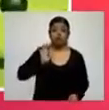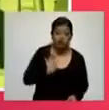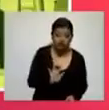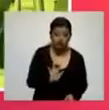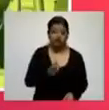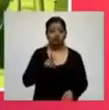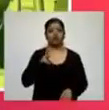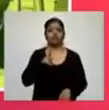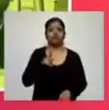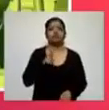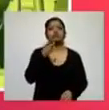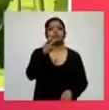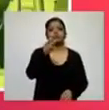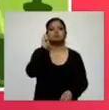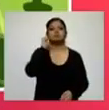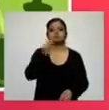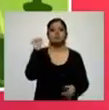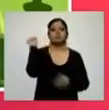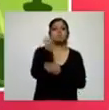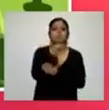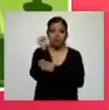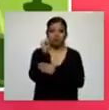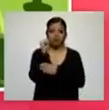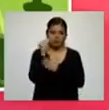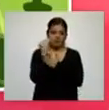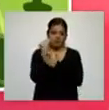os evitará graves coscorrones.